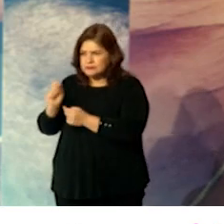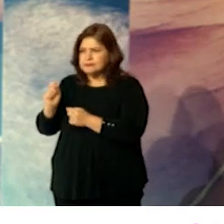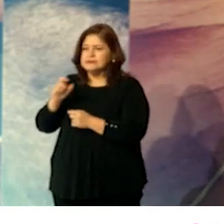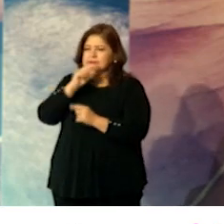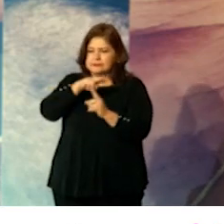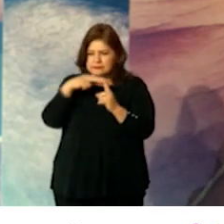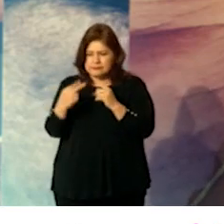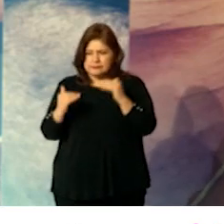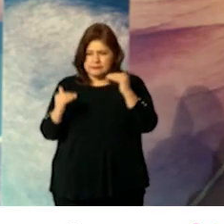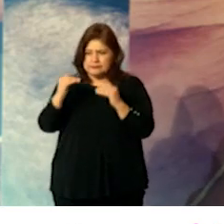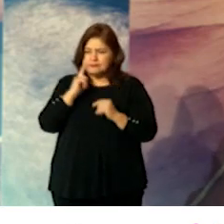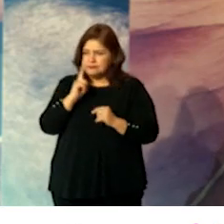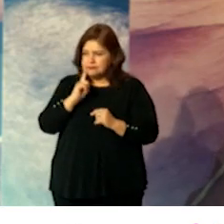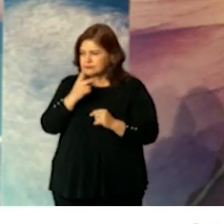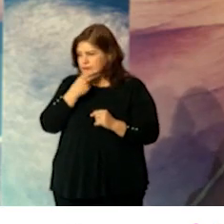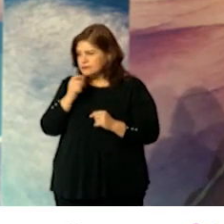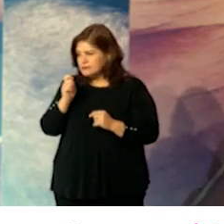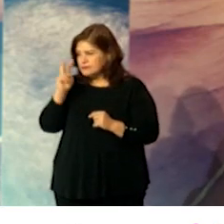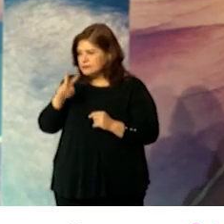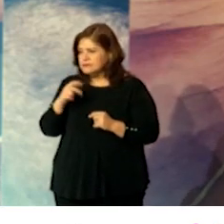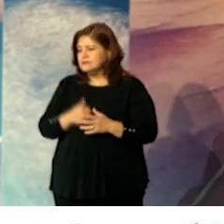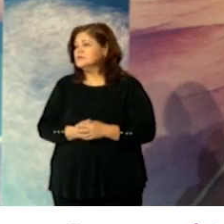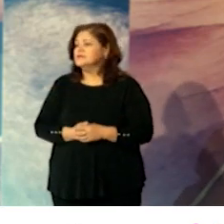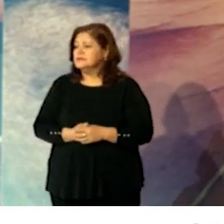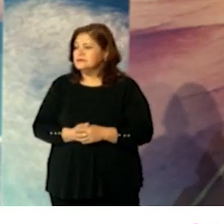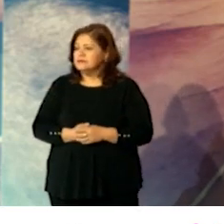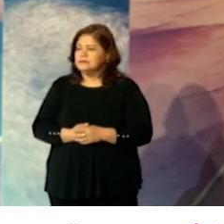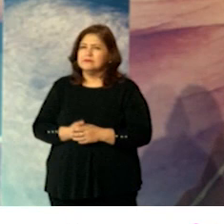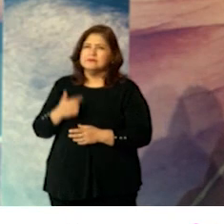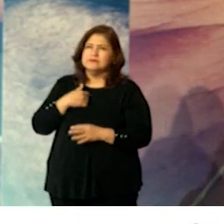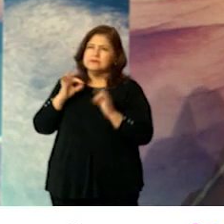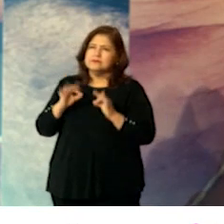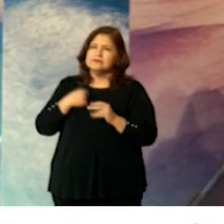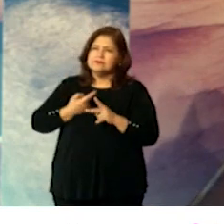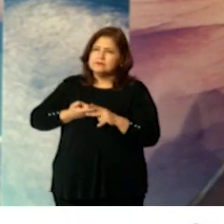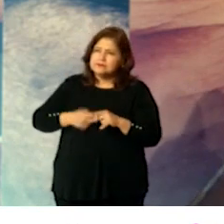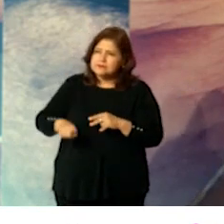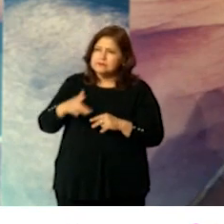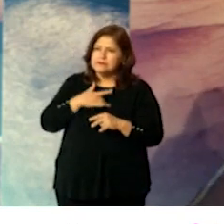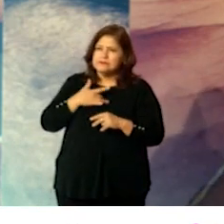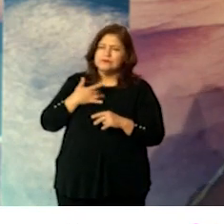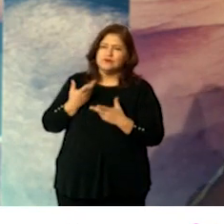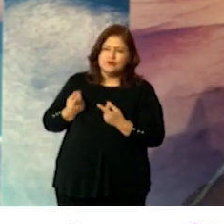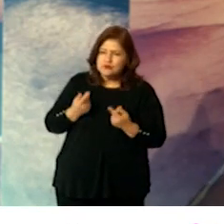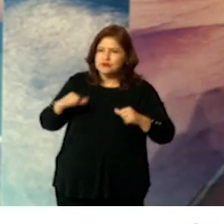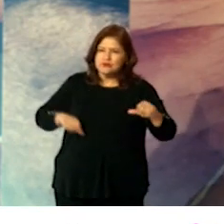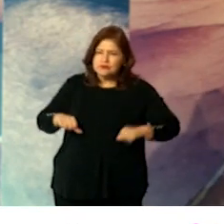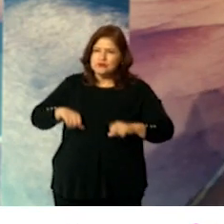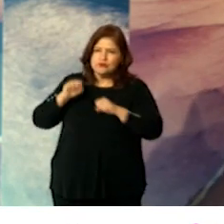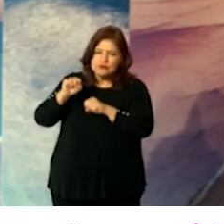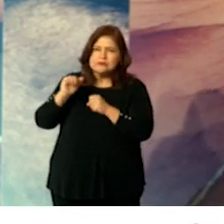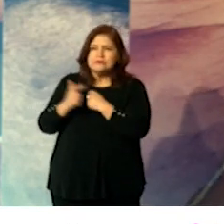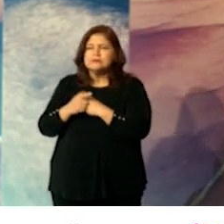género, la verdad es que por ahí no partí. Mi inicio en el mundo del emprendimiento y también del activismo